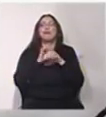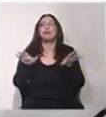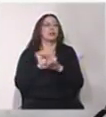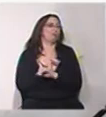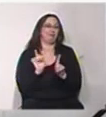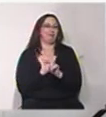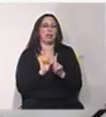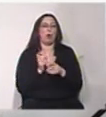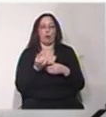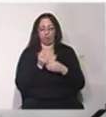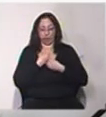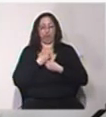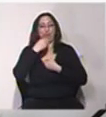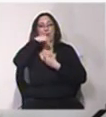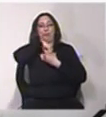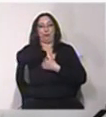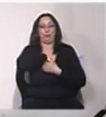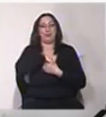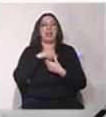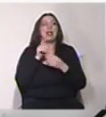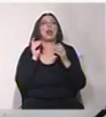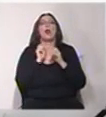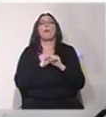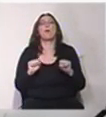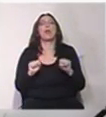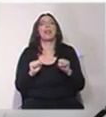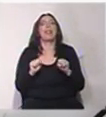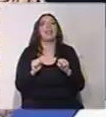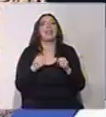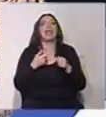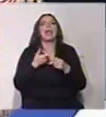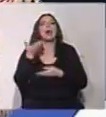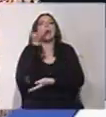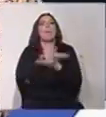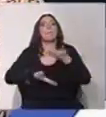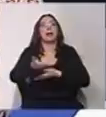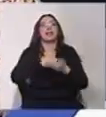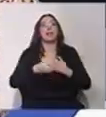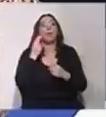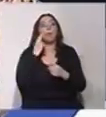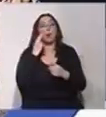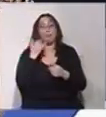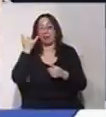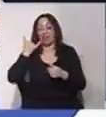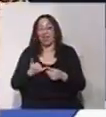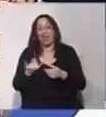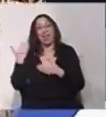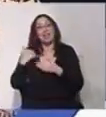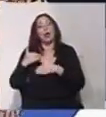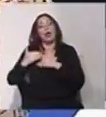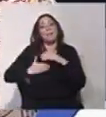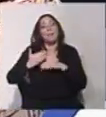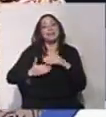algo que sencillamente se pueda como habilitar a ser compartido, como un problema que uno tuvo y que tuvo su proceso también